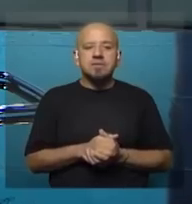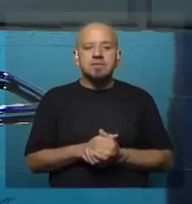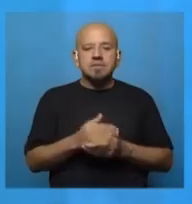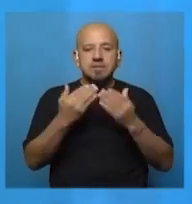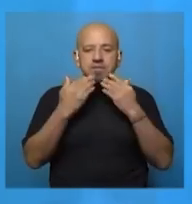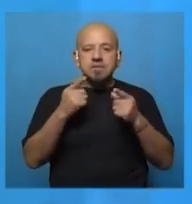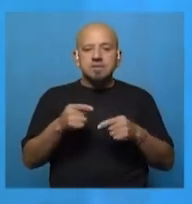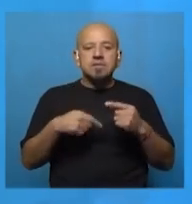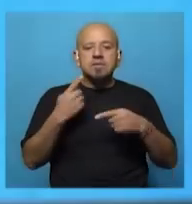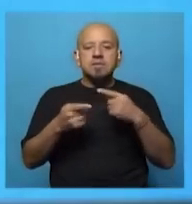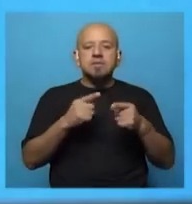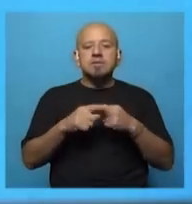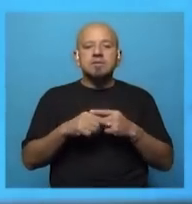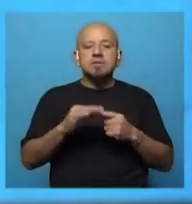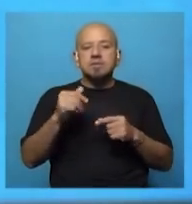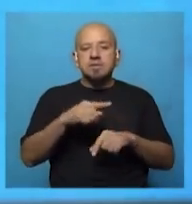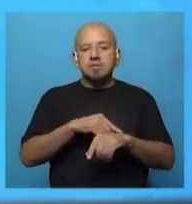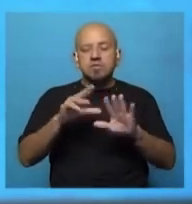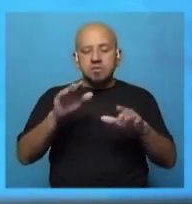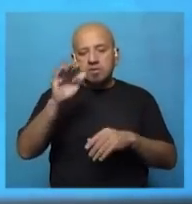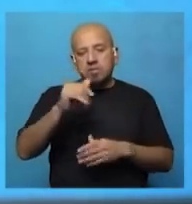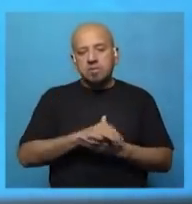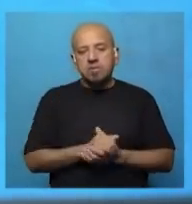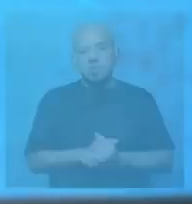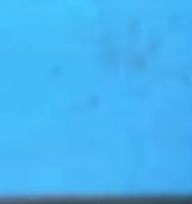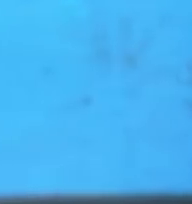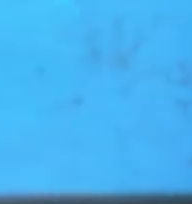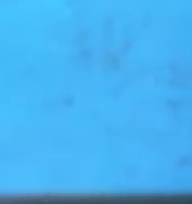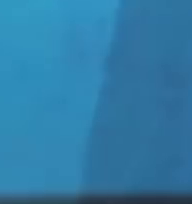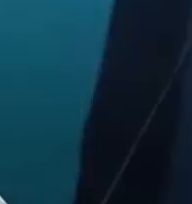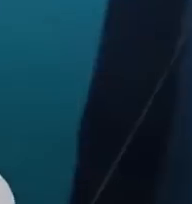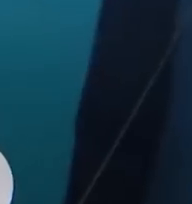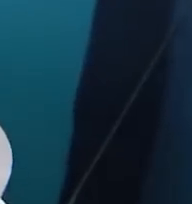visita eh nosotros vamos volvemos mañana en vivo a las 20 horas que pasen bien chao